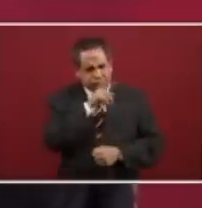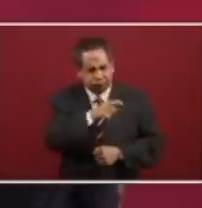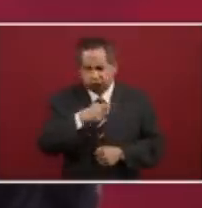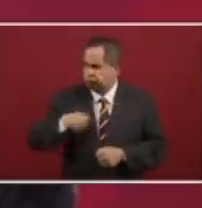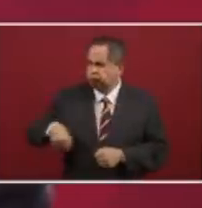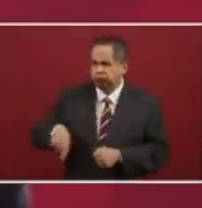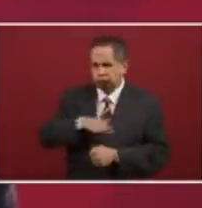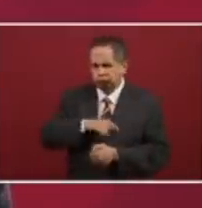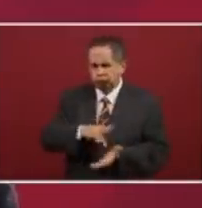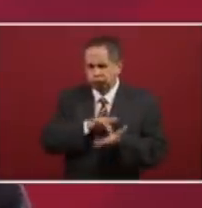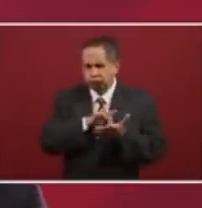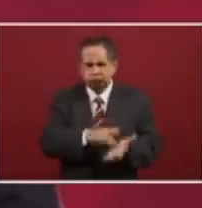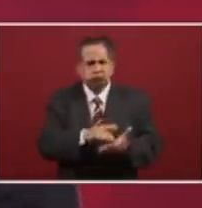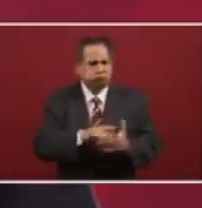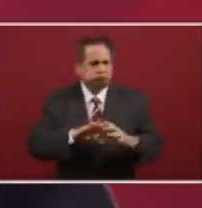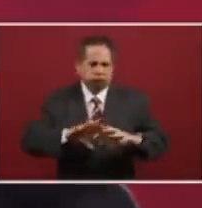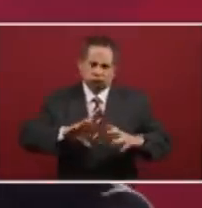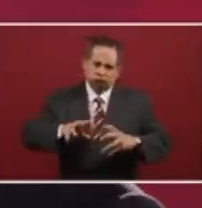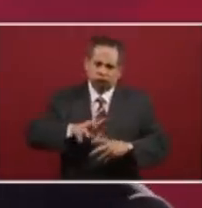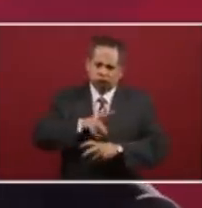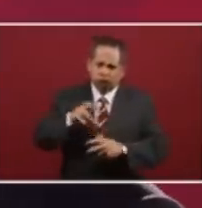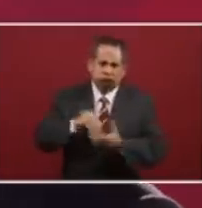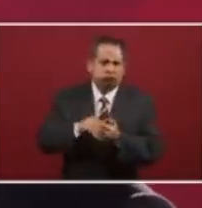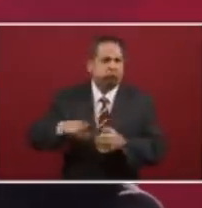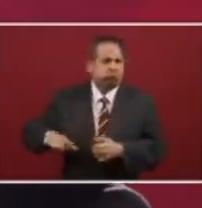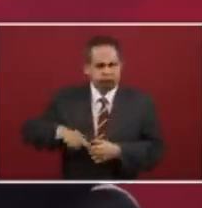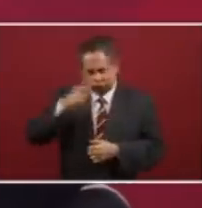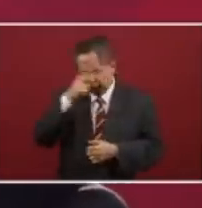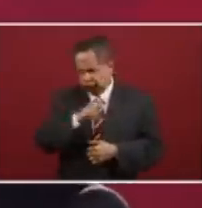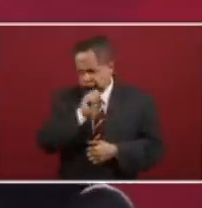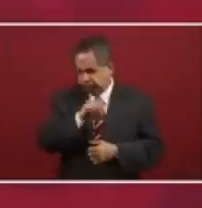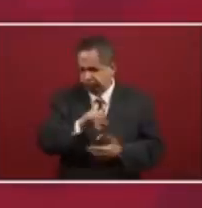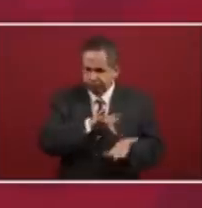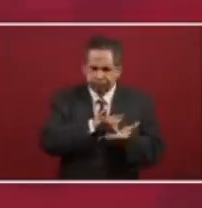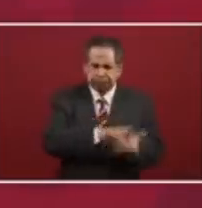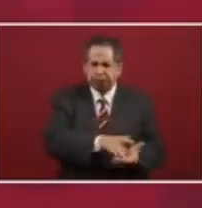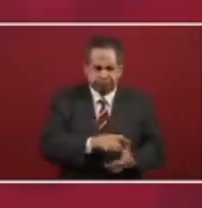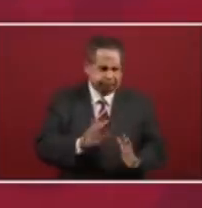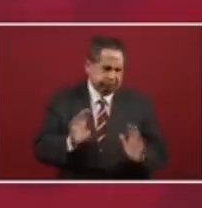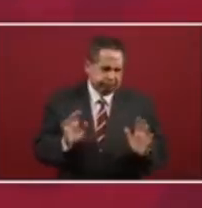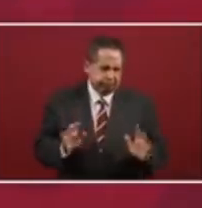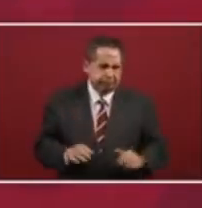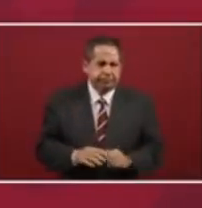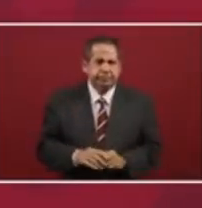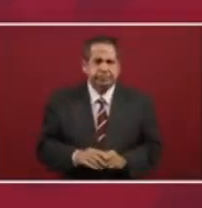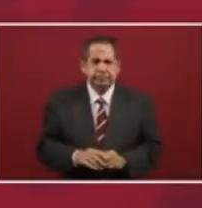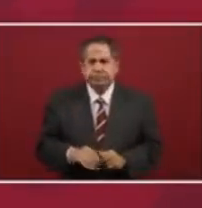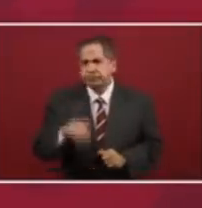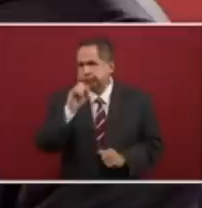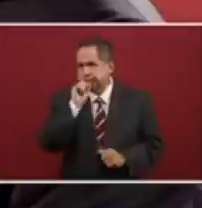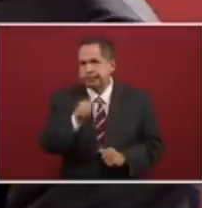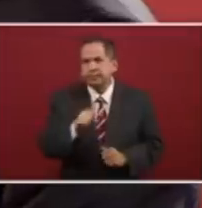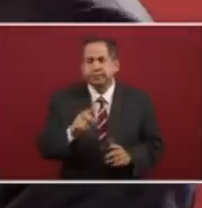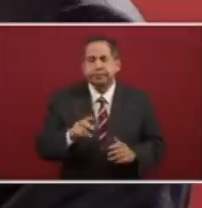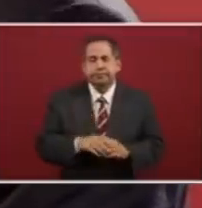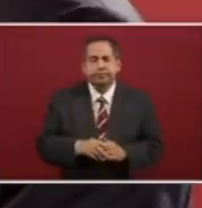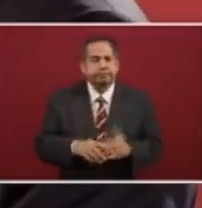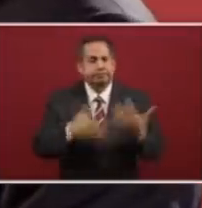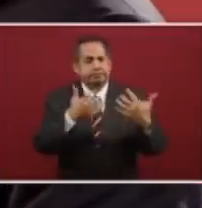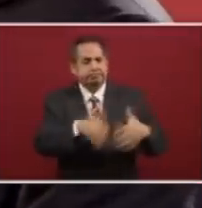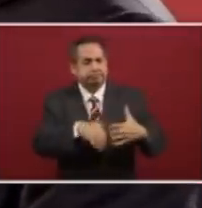con el apoyo del respaldo del gobierno de méxico y lo mismo los